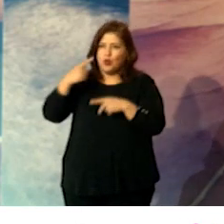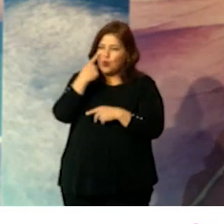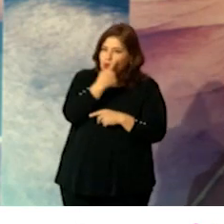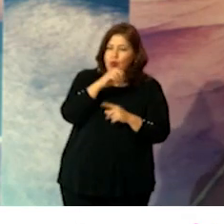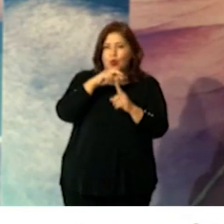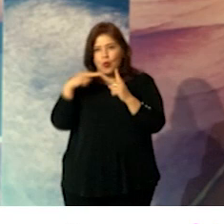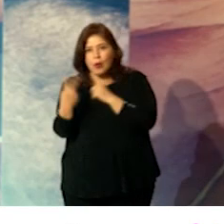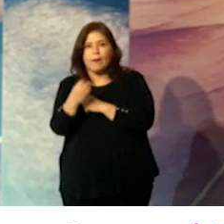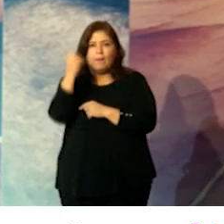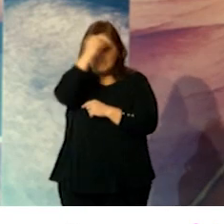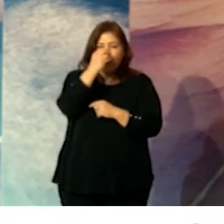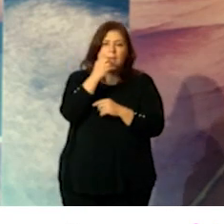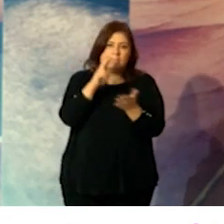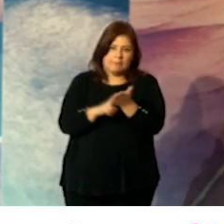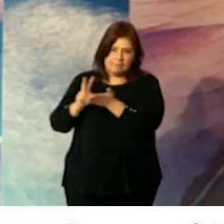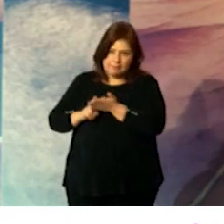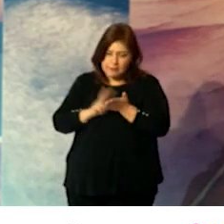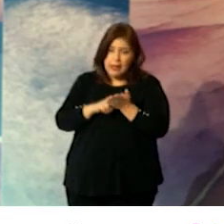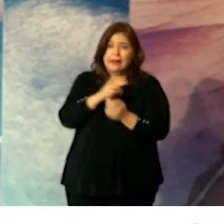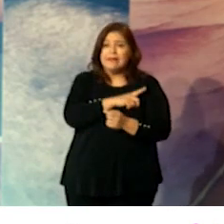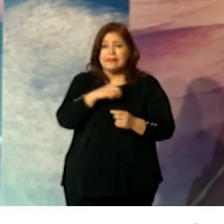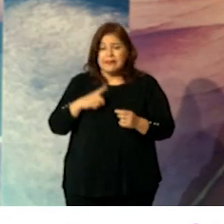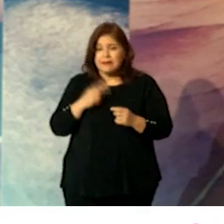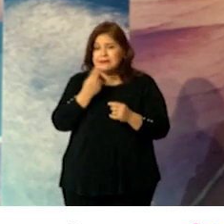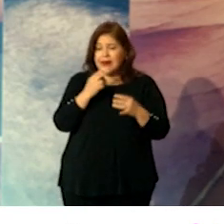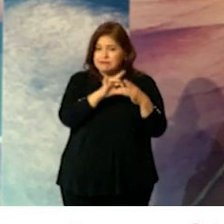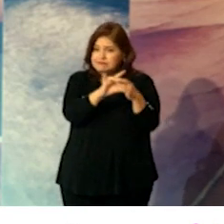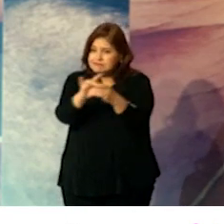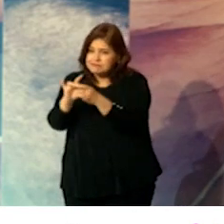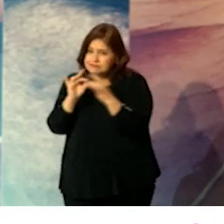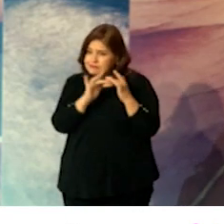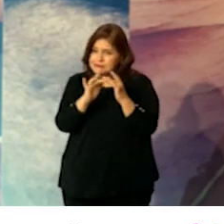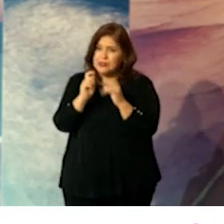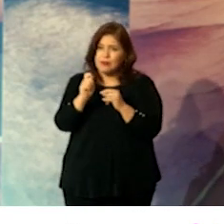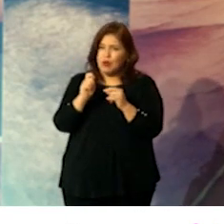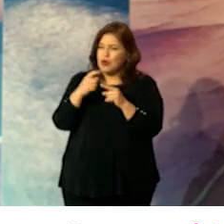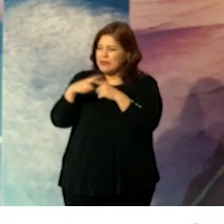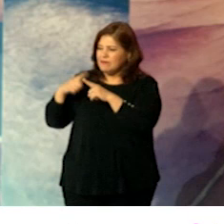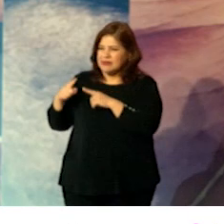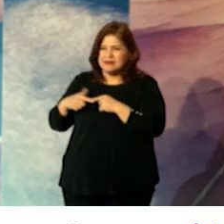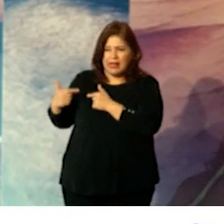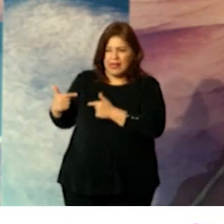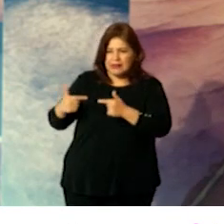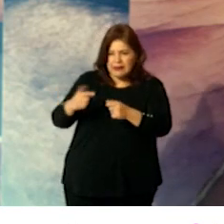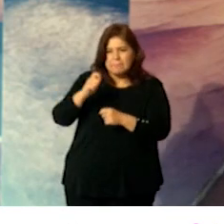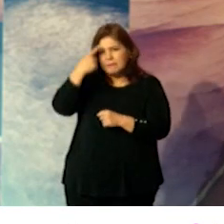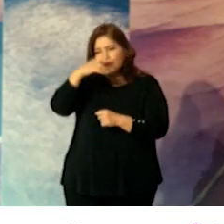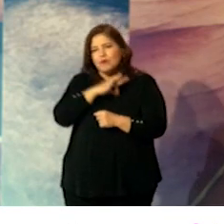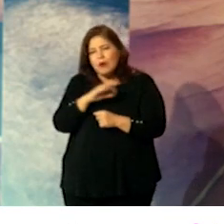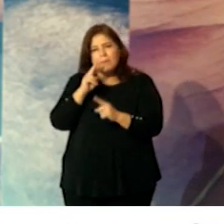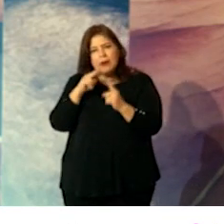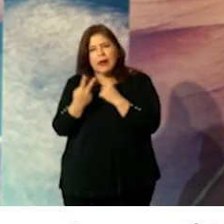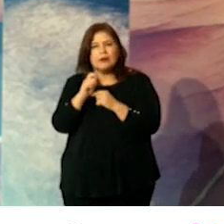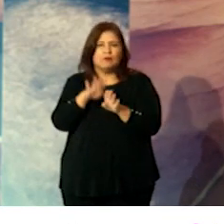ahí es en donde está lo que tenemos que conectar de lo intrageneracional, y que nos permite verlo muy bien el caso de